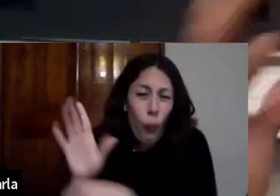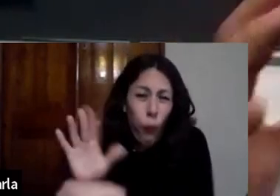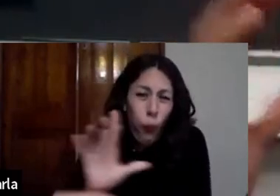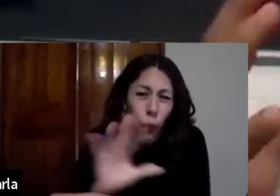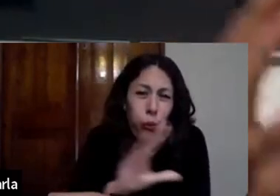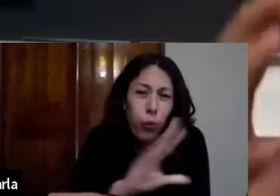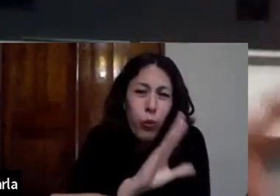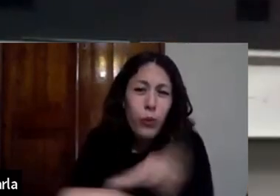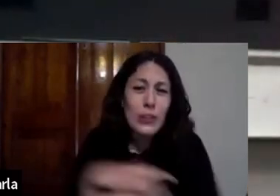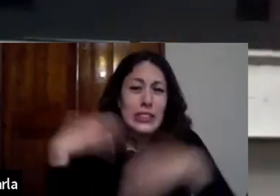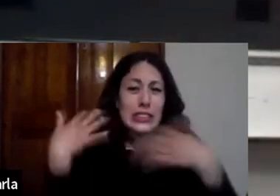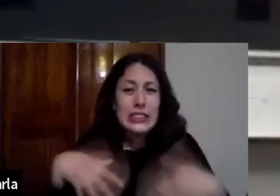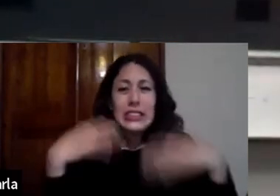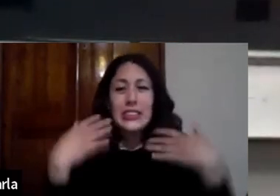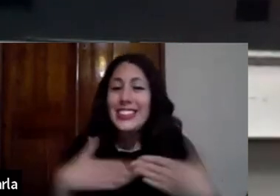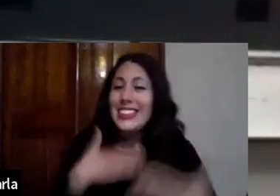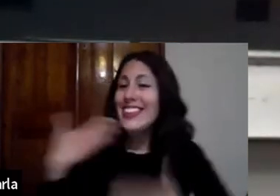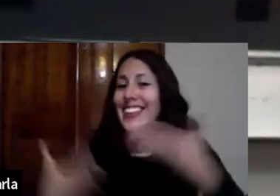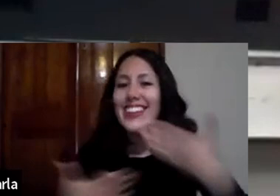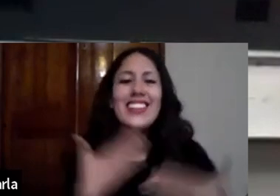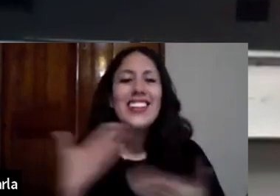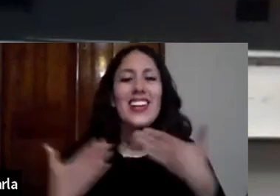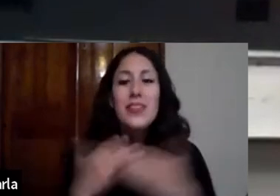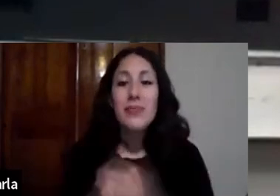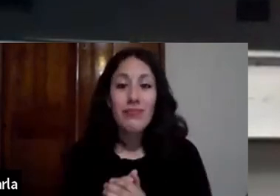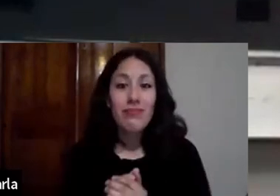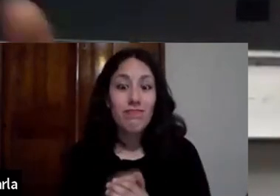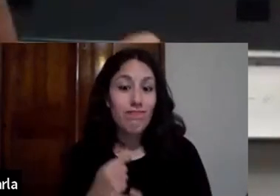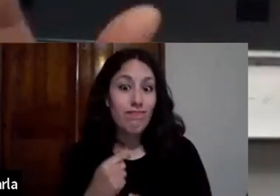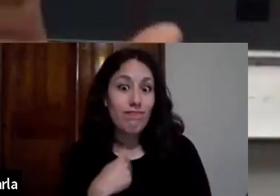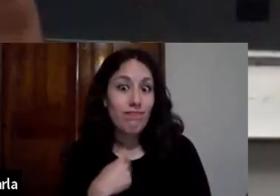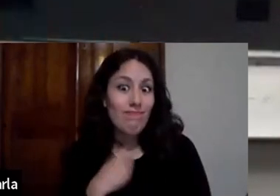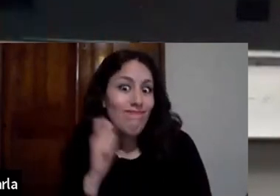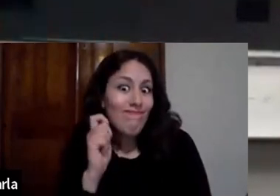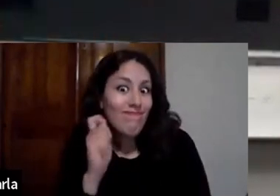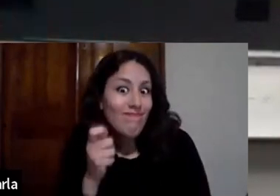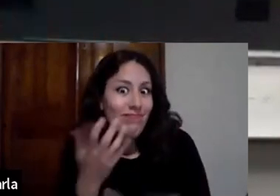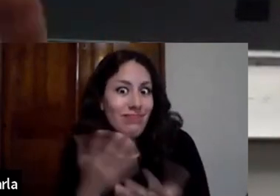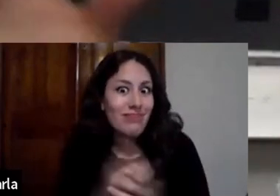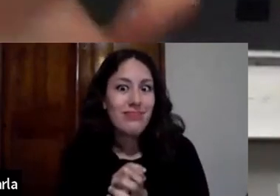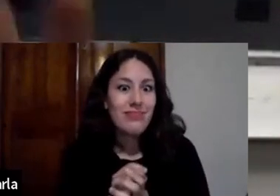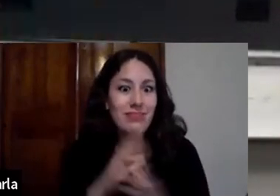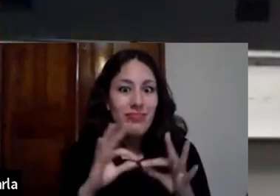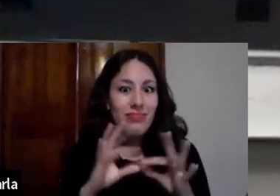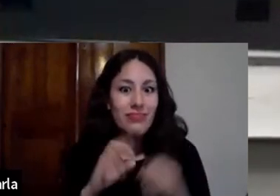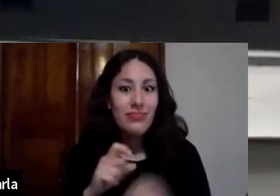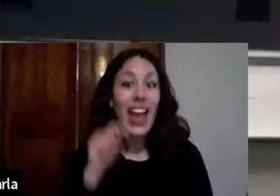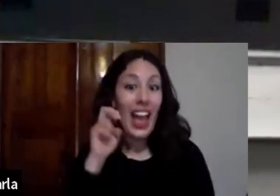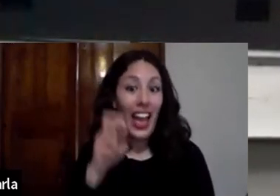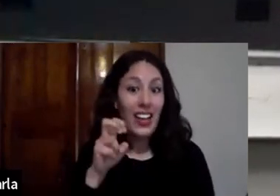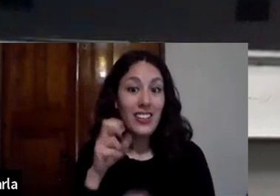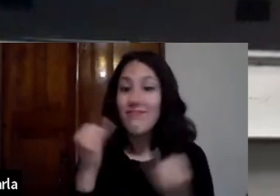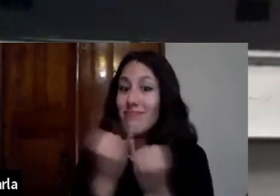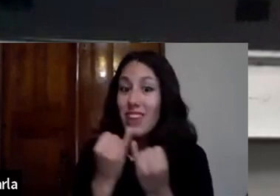ese desbordamiento de alegría, pues yo lo que les quiero decir es que así está nuestro Padre todos los días y en especial esta